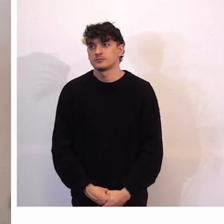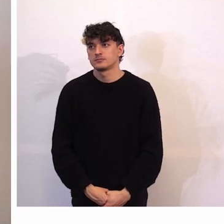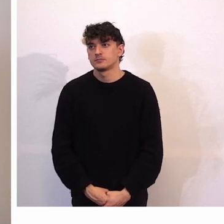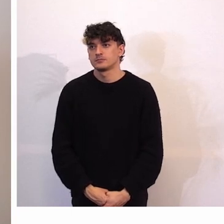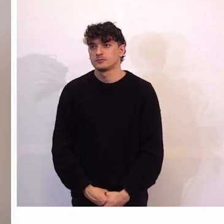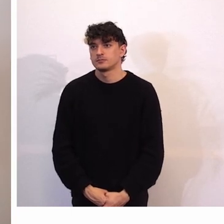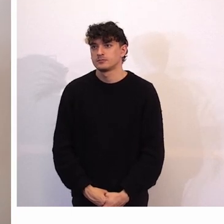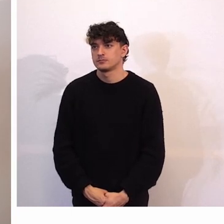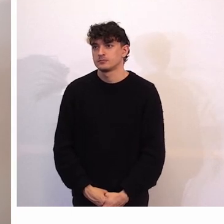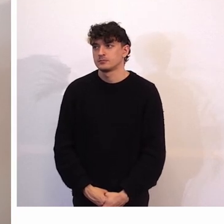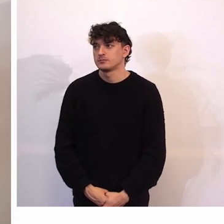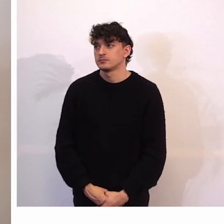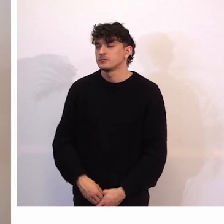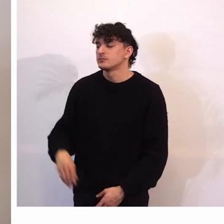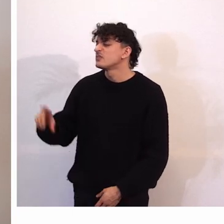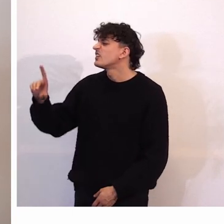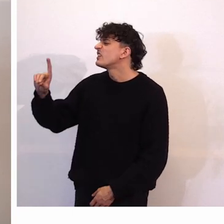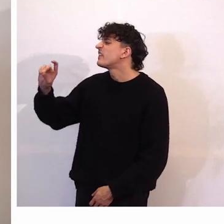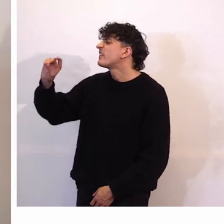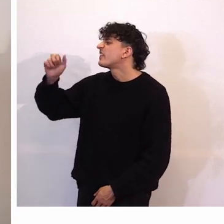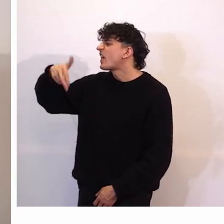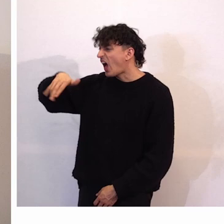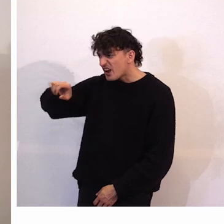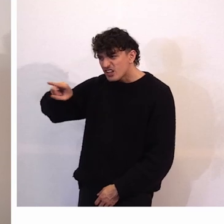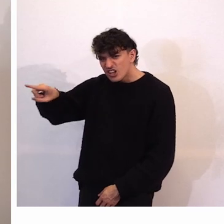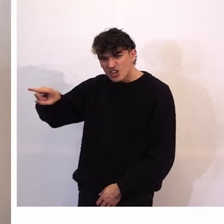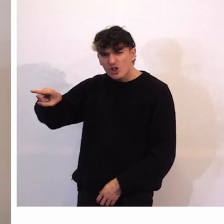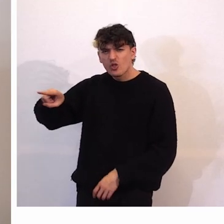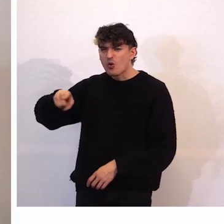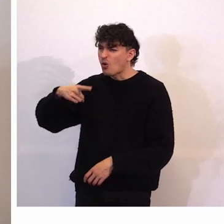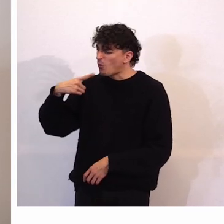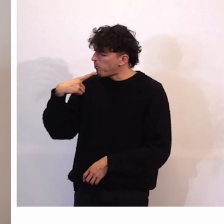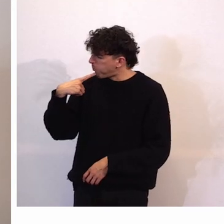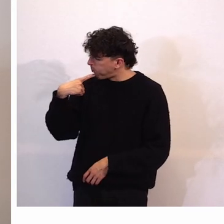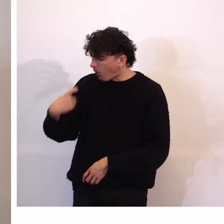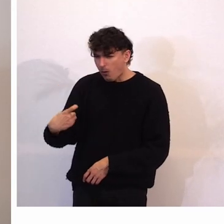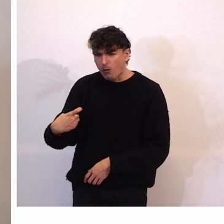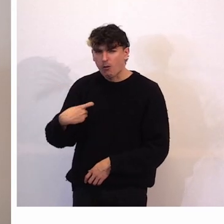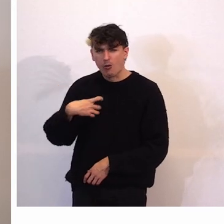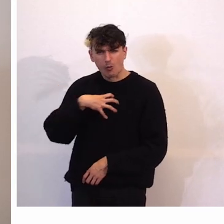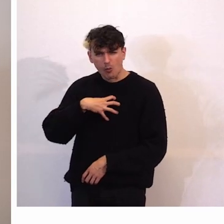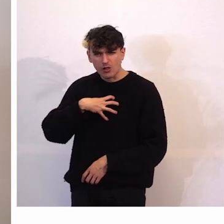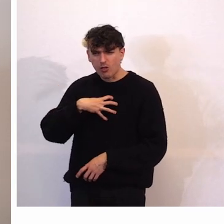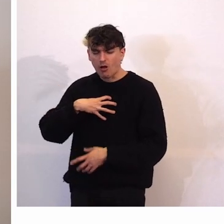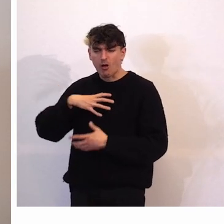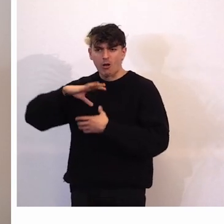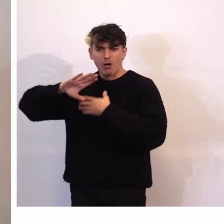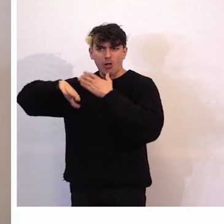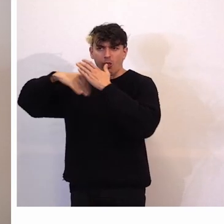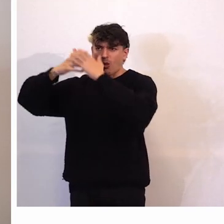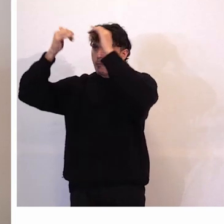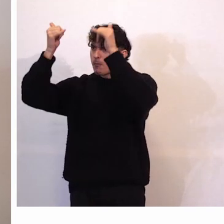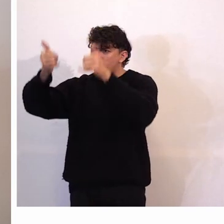Dani, ¿te ha costado mucho llegar aquí? ¿Eh? ¿Te ha costado mucho llegar aquí? ¿Cómo que? No, porque como José me empuja